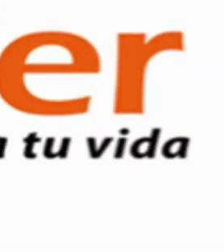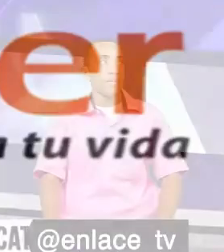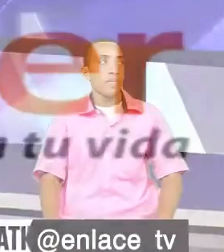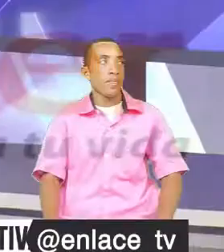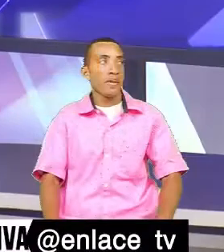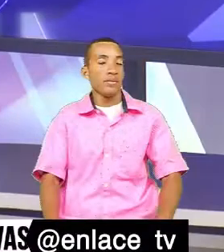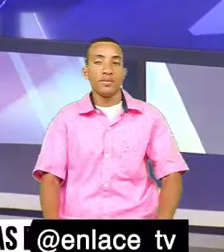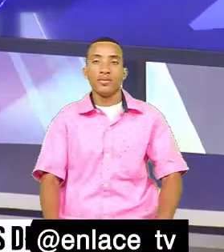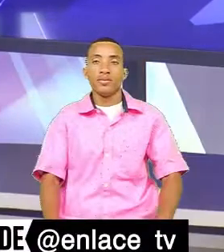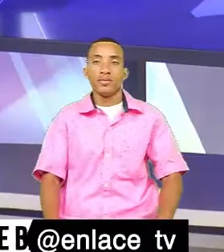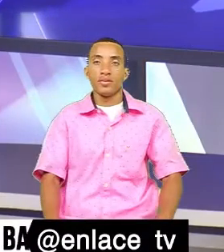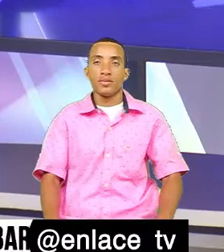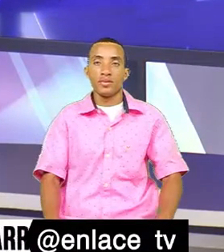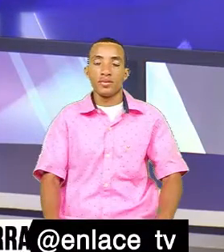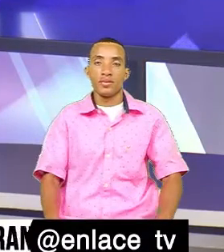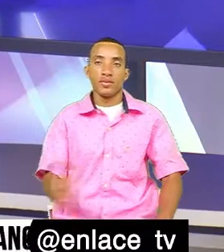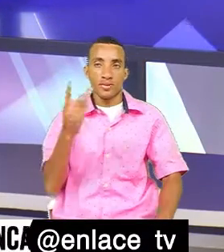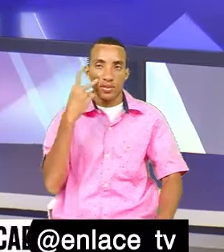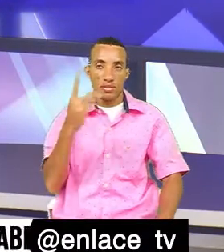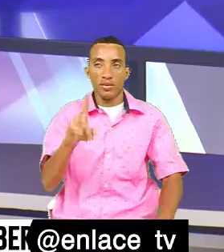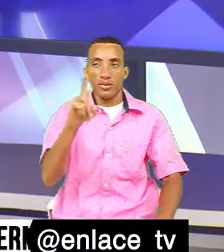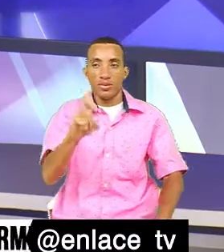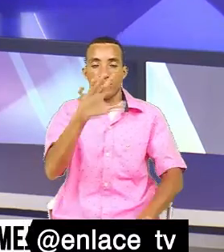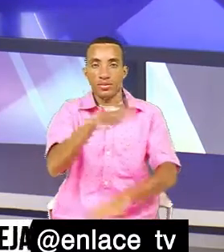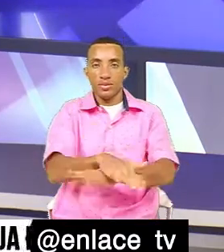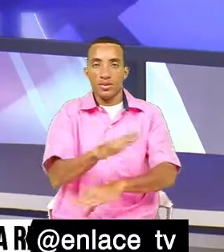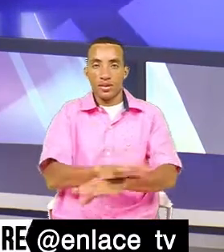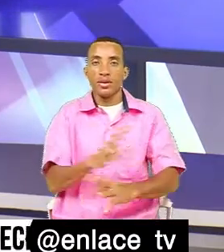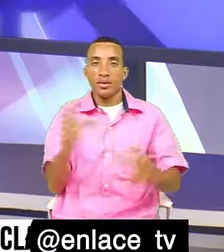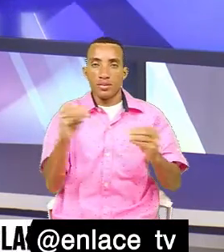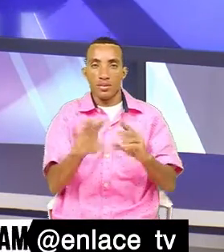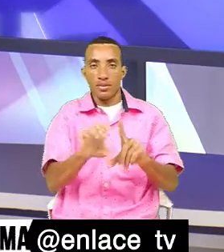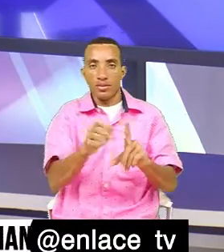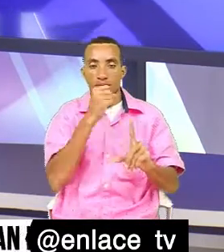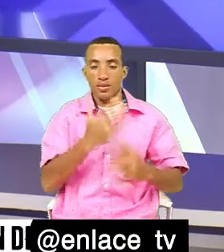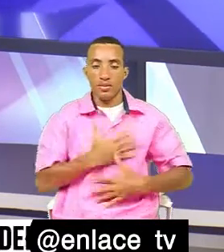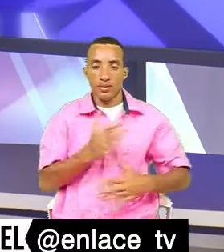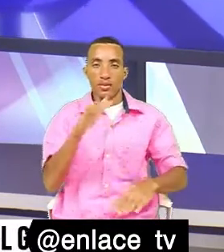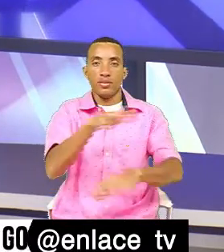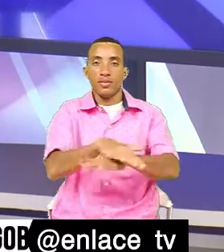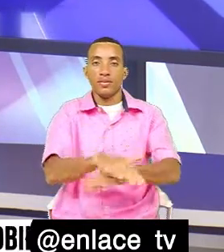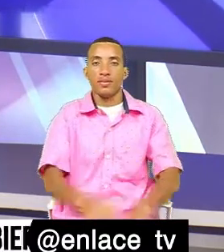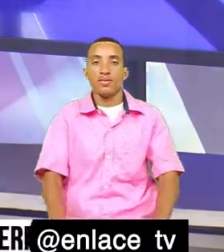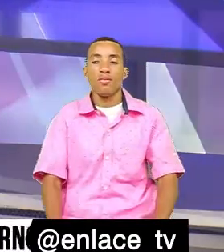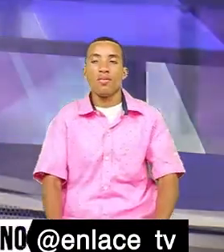Nos vemos a las 6 de la tarde con más de lo que usted quiere ver en Enlace Noticias. Feliz tarde para todos.